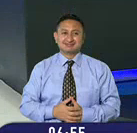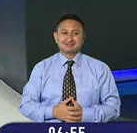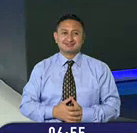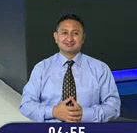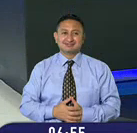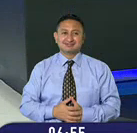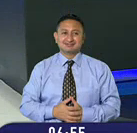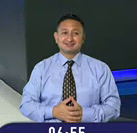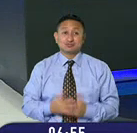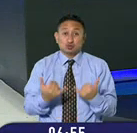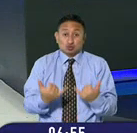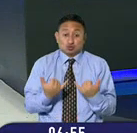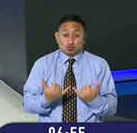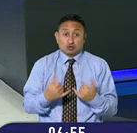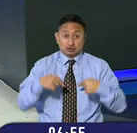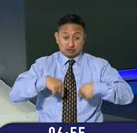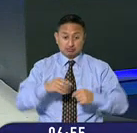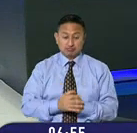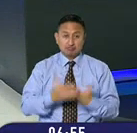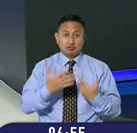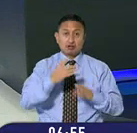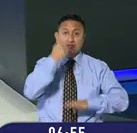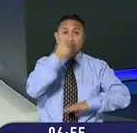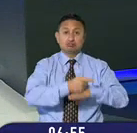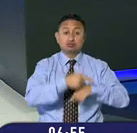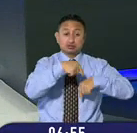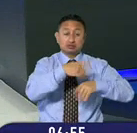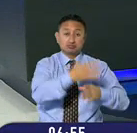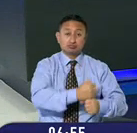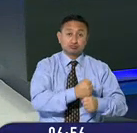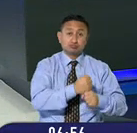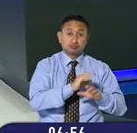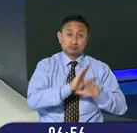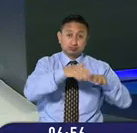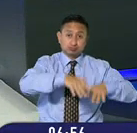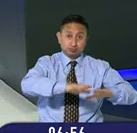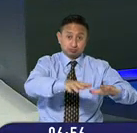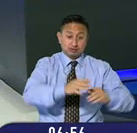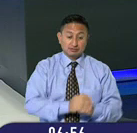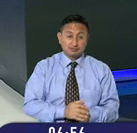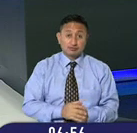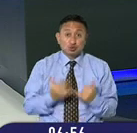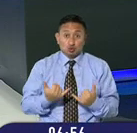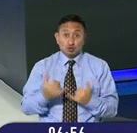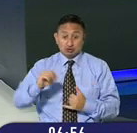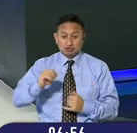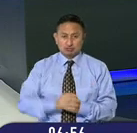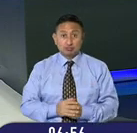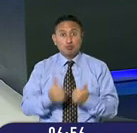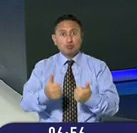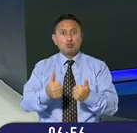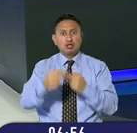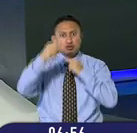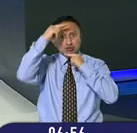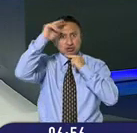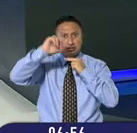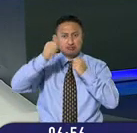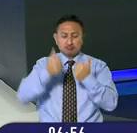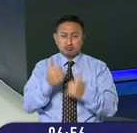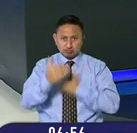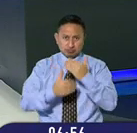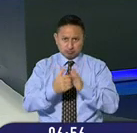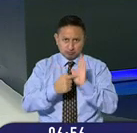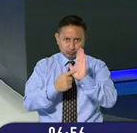Y justamente hoy se reafirma el decreto ejecutivo de la Reserva Marina, ¿no? Sí, claro, se tiene previsto el día de hoy en Galápagos, así que eso tendremos